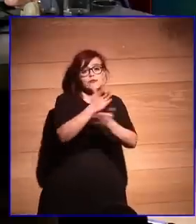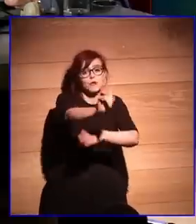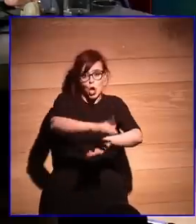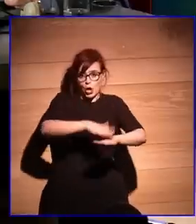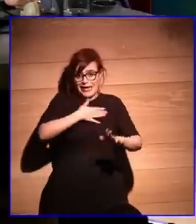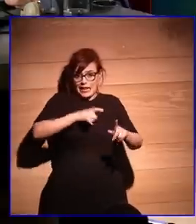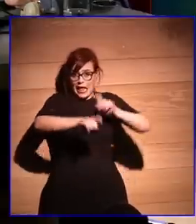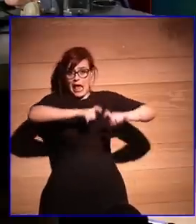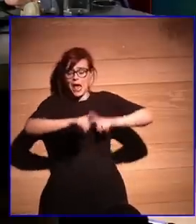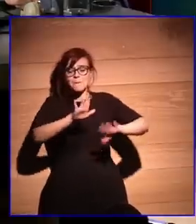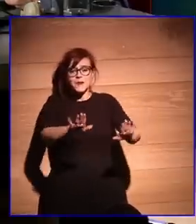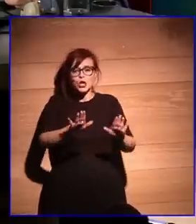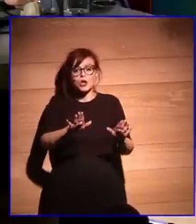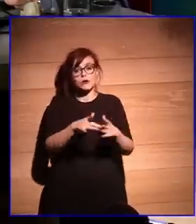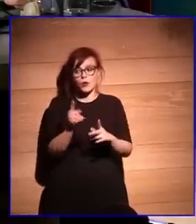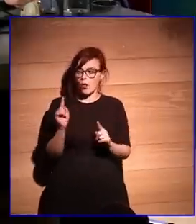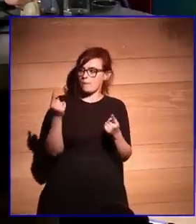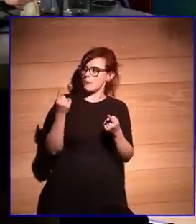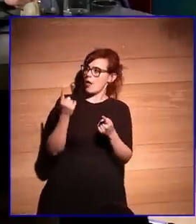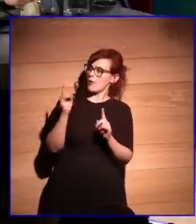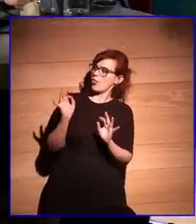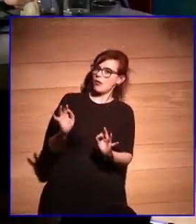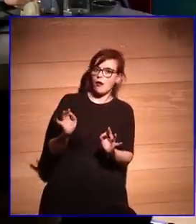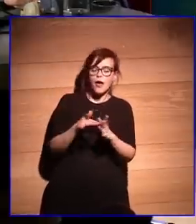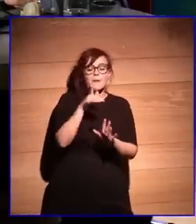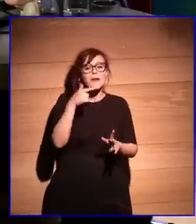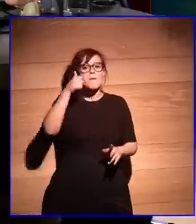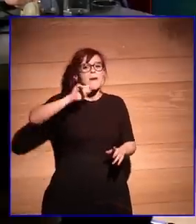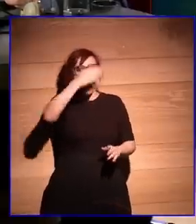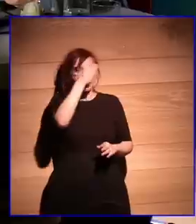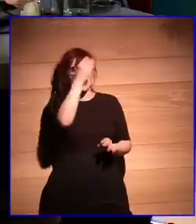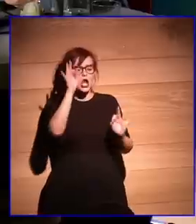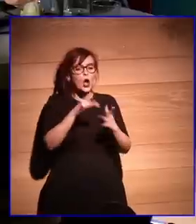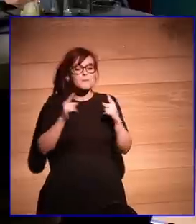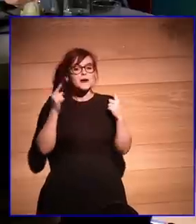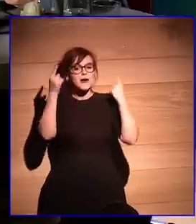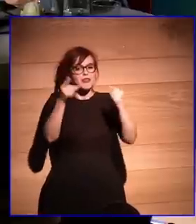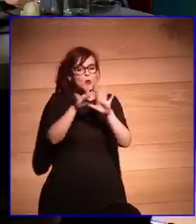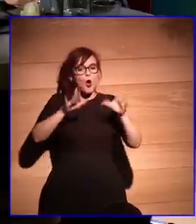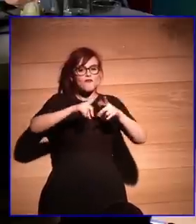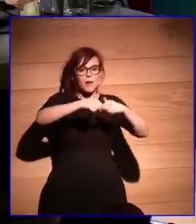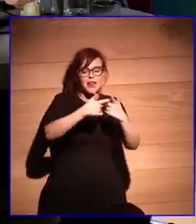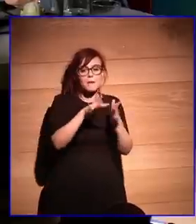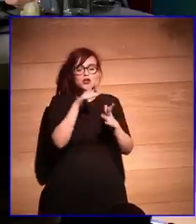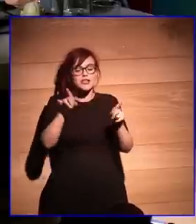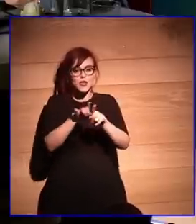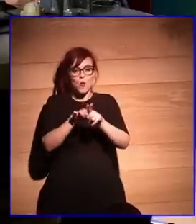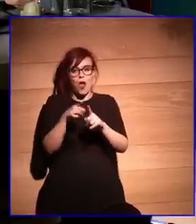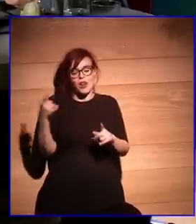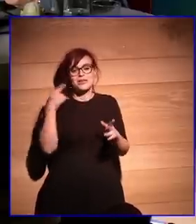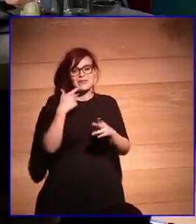enseguida volvemos ahí. Digo que es distinto, que en el caso del Padrino se humaniza al gángster. Es. En el caso de Scarface, o en las